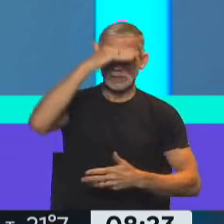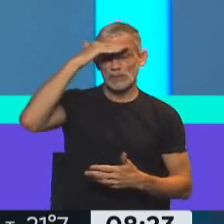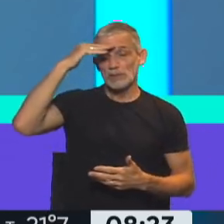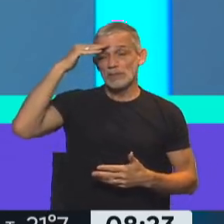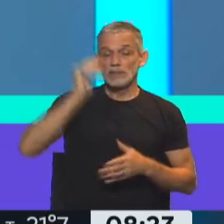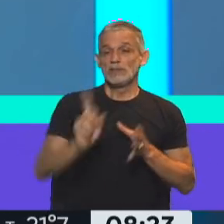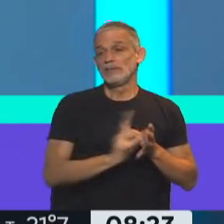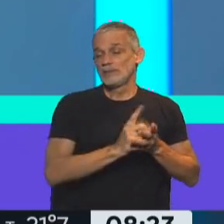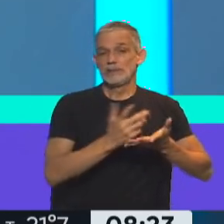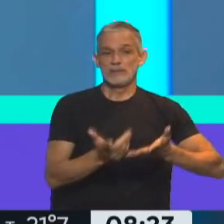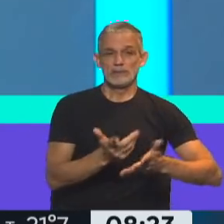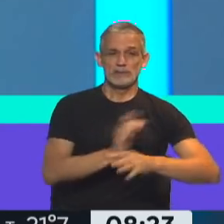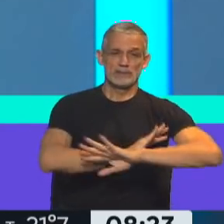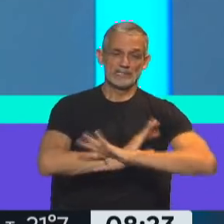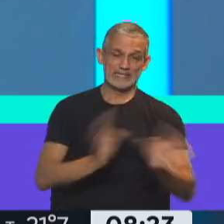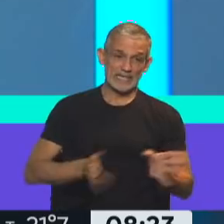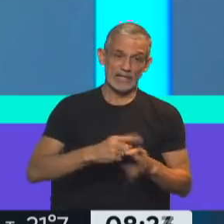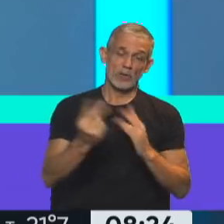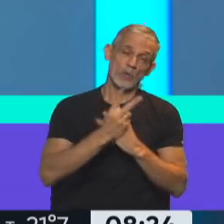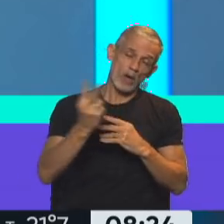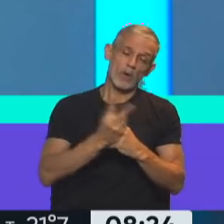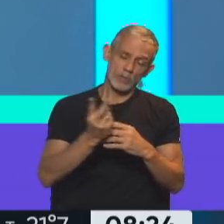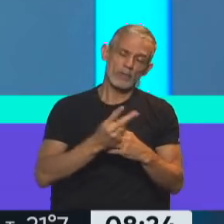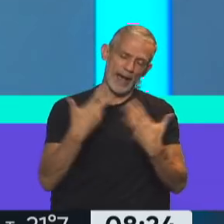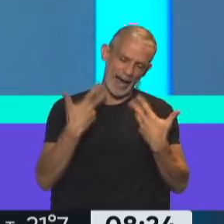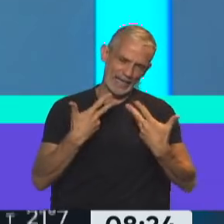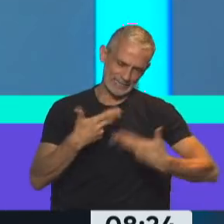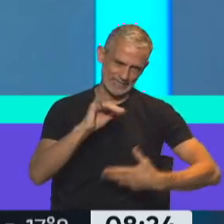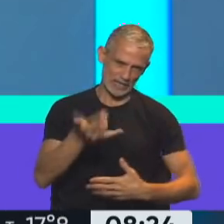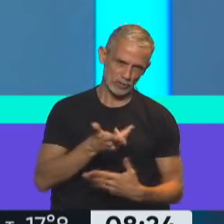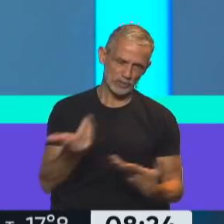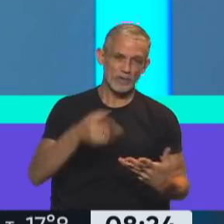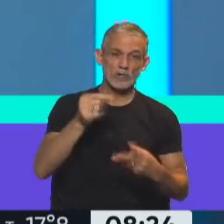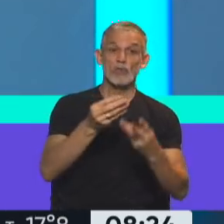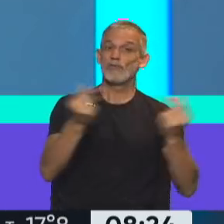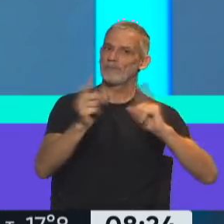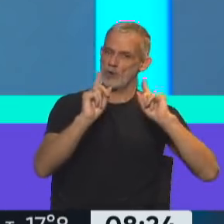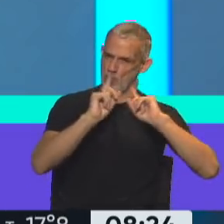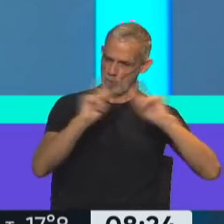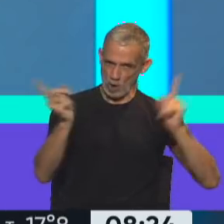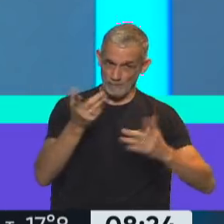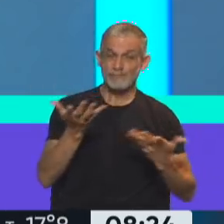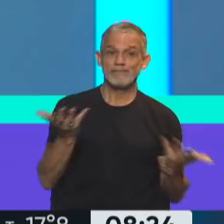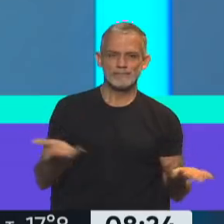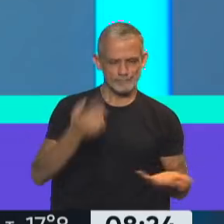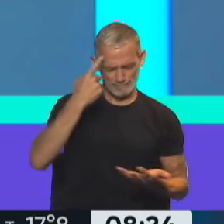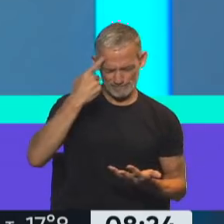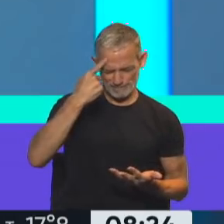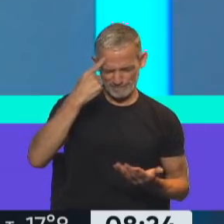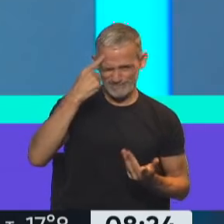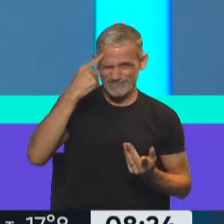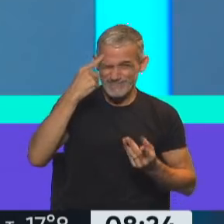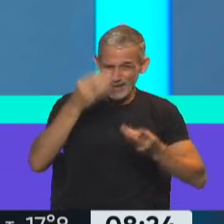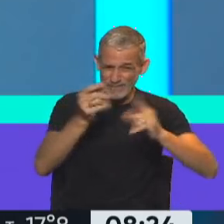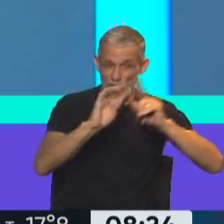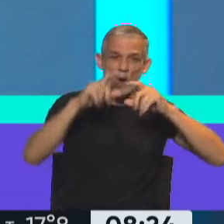del aislamiento, muy cansados de todas las precauciones, pero lo que tenemos que dar cuenta es que esto no se terminó. Y eso lo tenemos que mentalizar. El